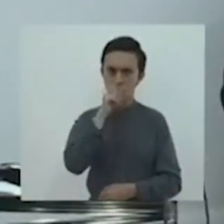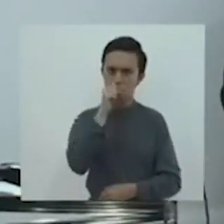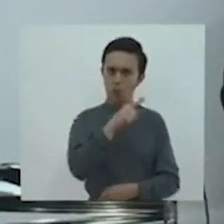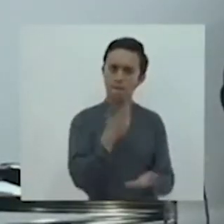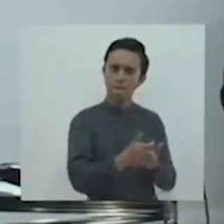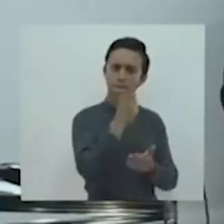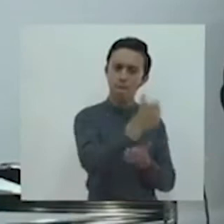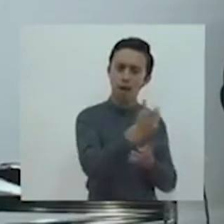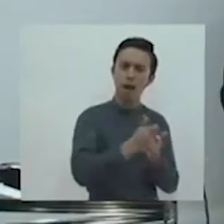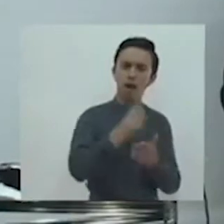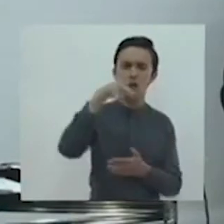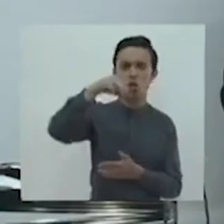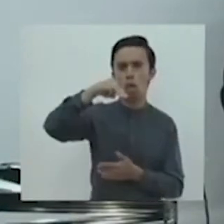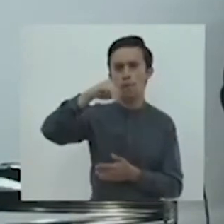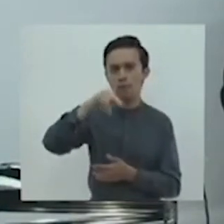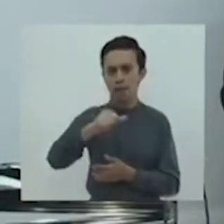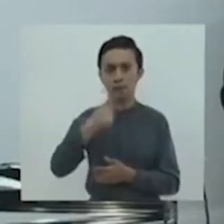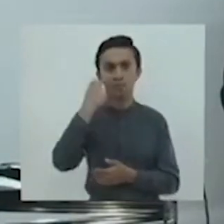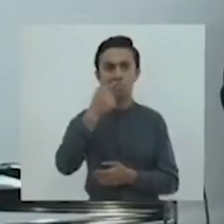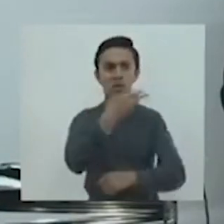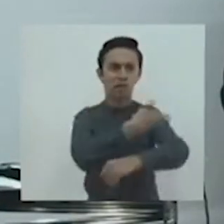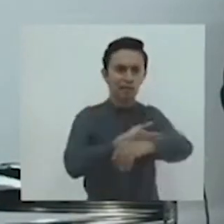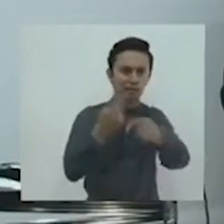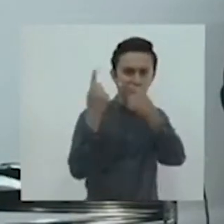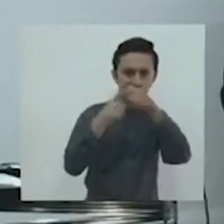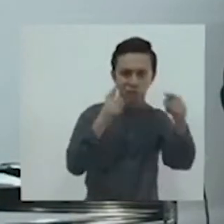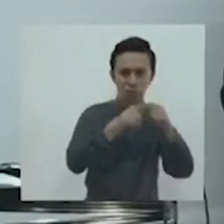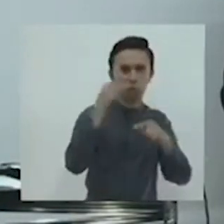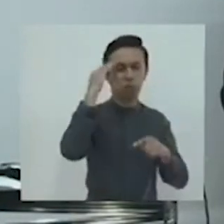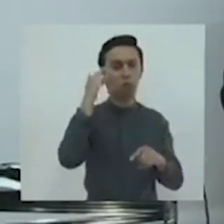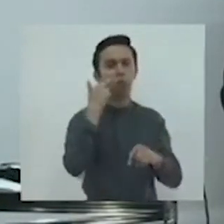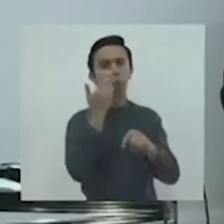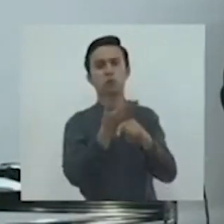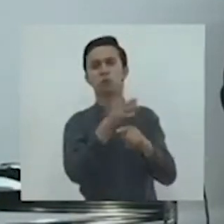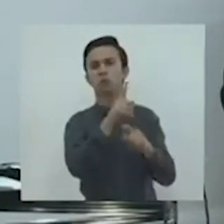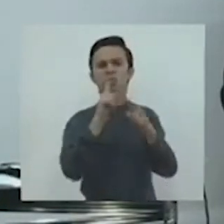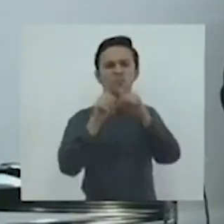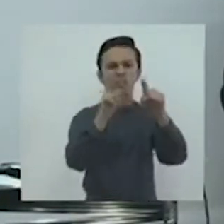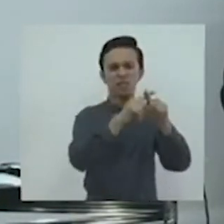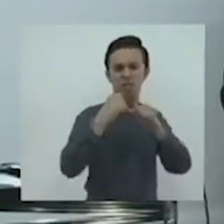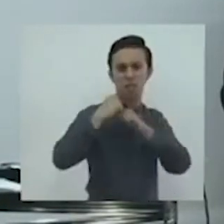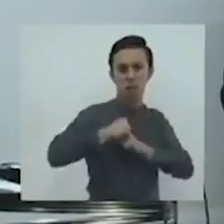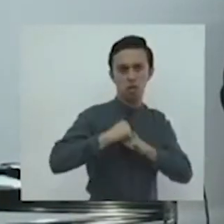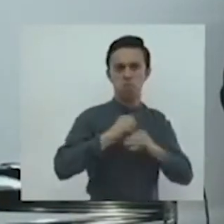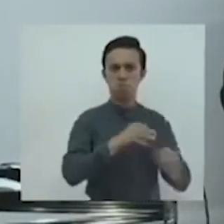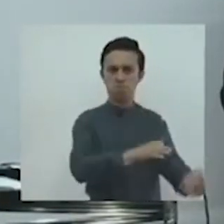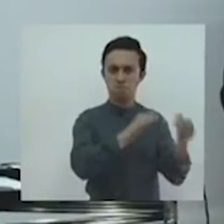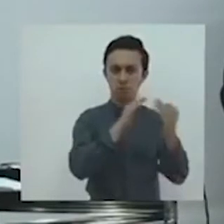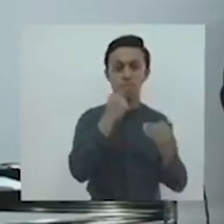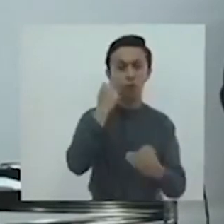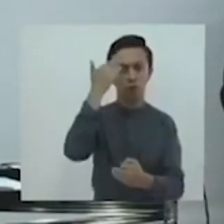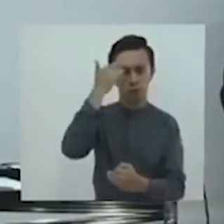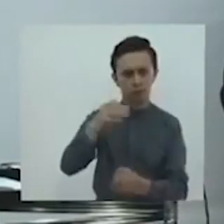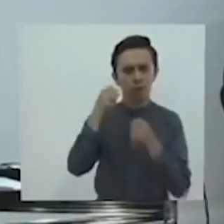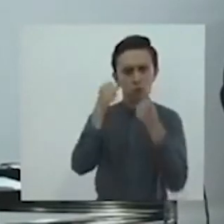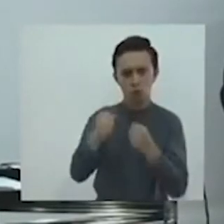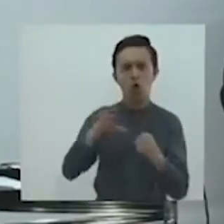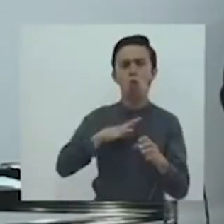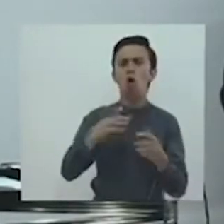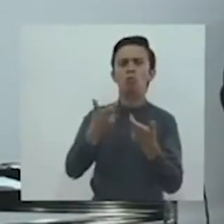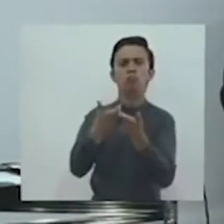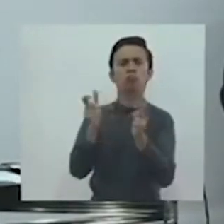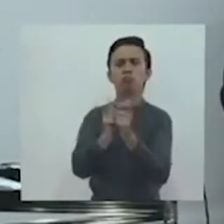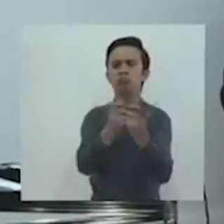era enfrentarse a Luis Nava. Es un hombre de mucha experiencia administrativa. Y es que lo sé. Es un abogado con una gran